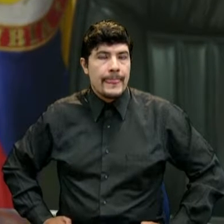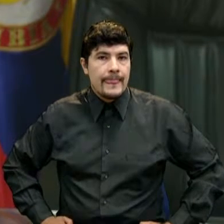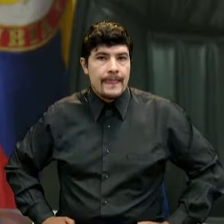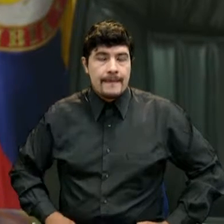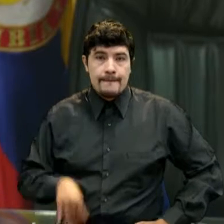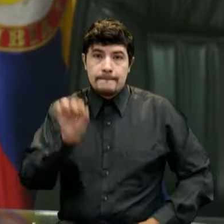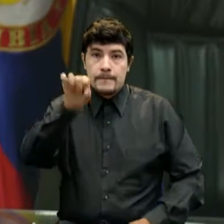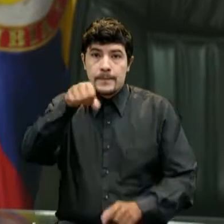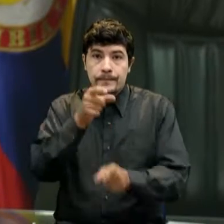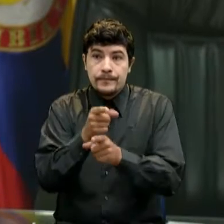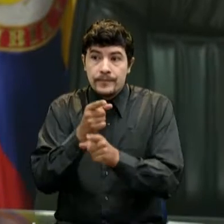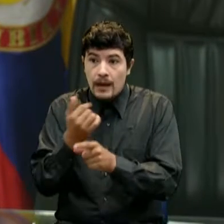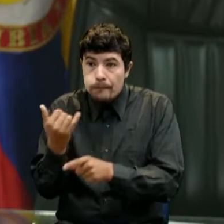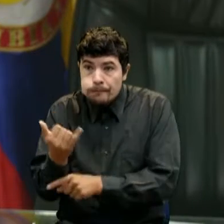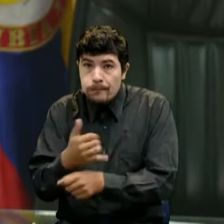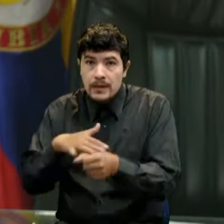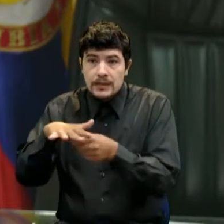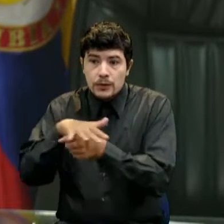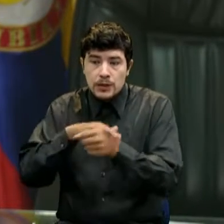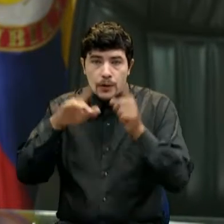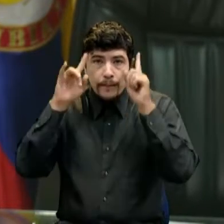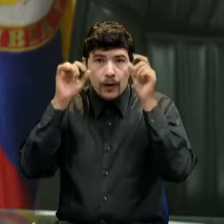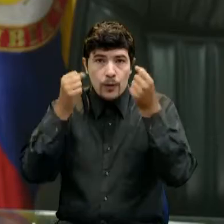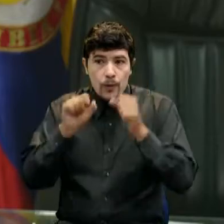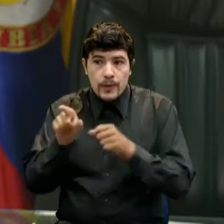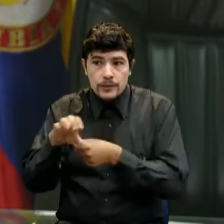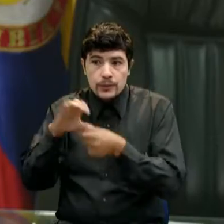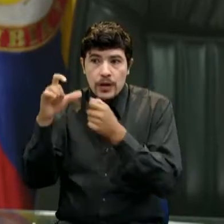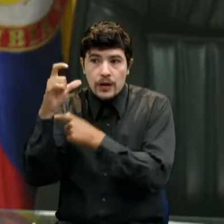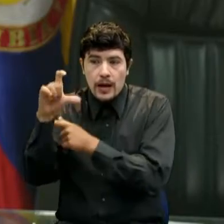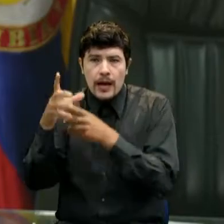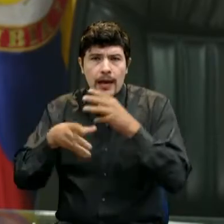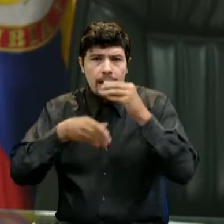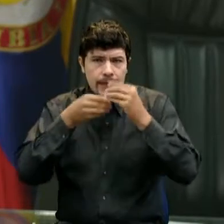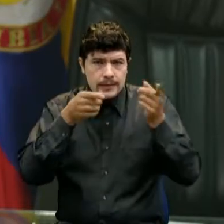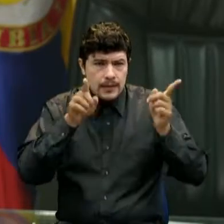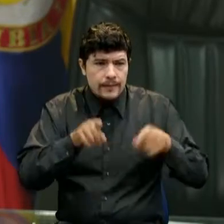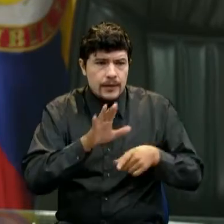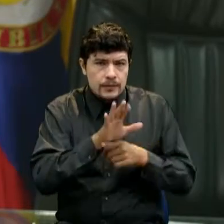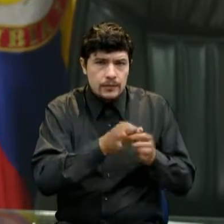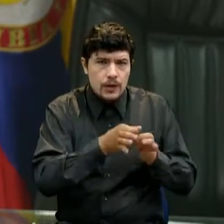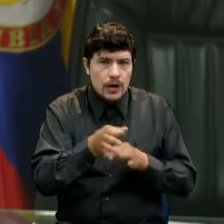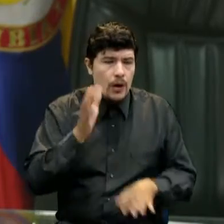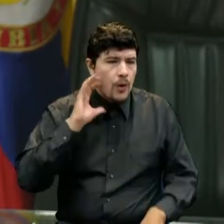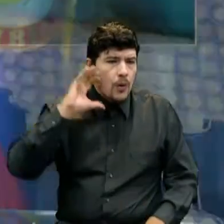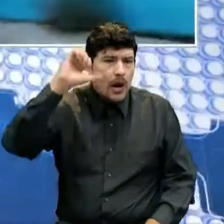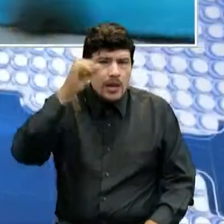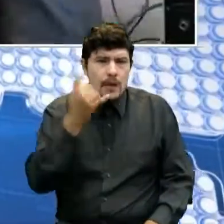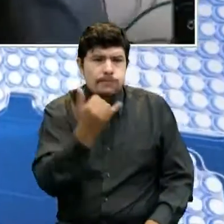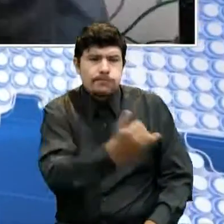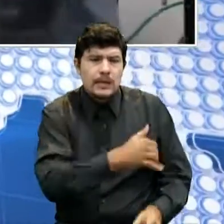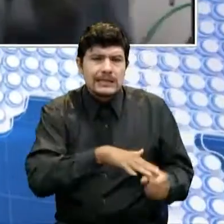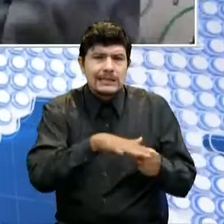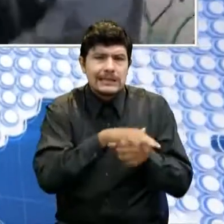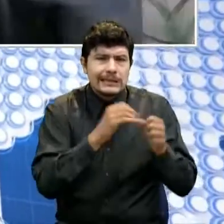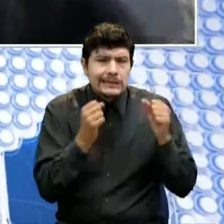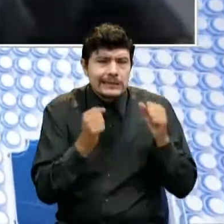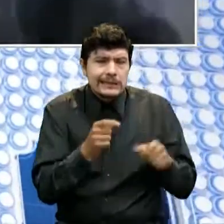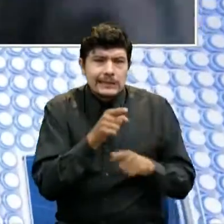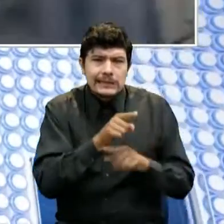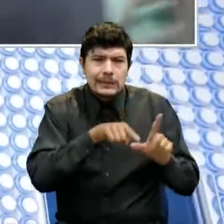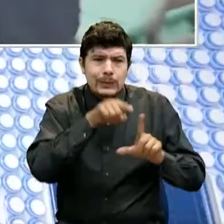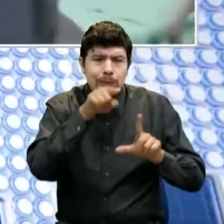Pues televidentes, la situación es preocupante en Cúcuta, pero también en Ocaña se está presentando una situación fuerte con respecto al